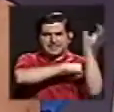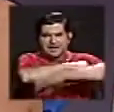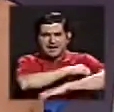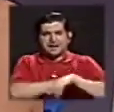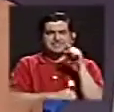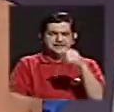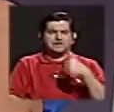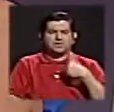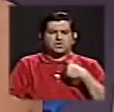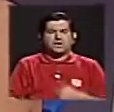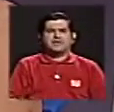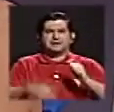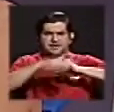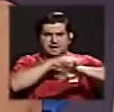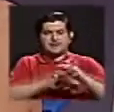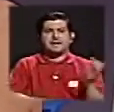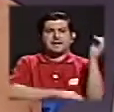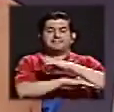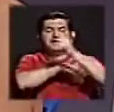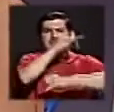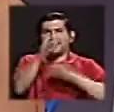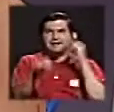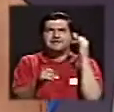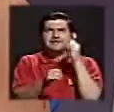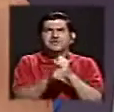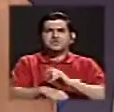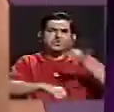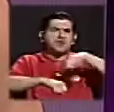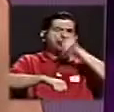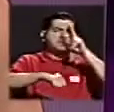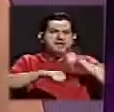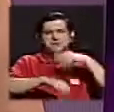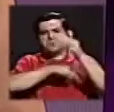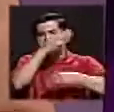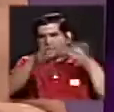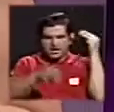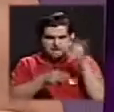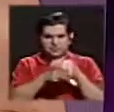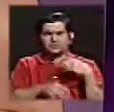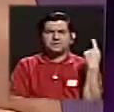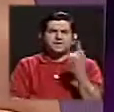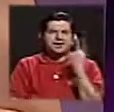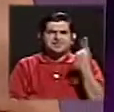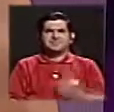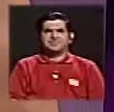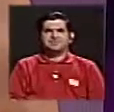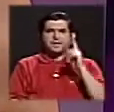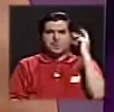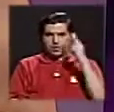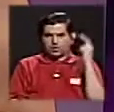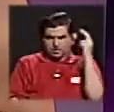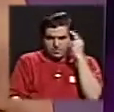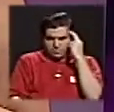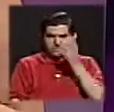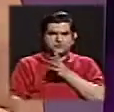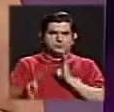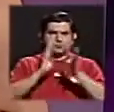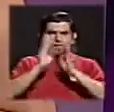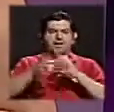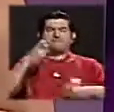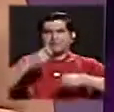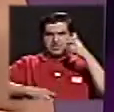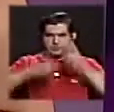Aborto? Bueno, los días internacionales, los días nacionales y mundiales siempre sirven como un motivo para hablar de